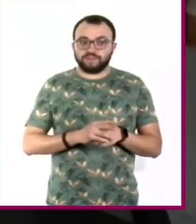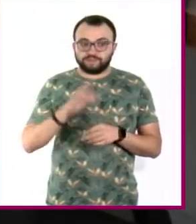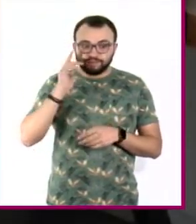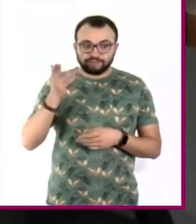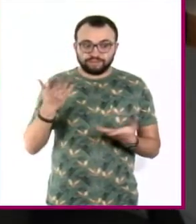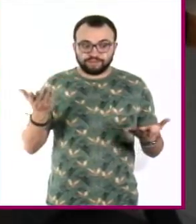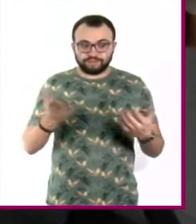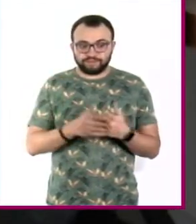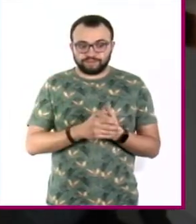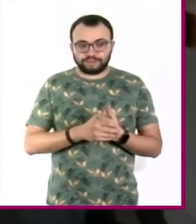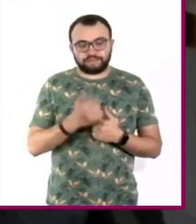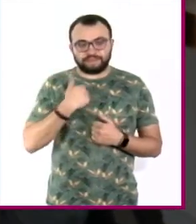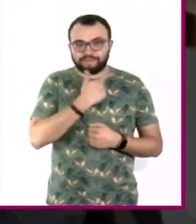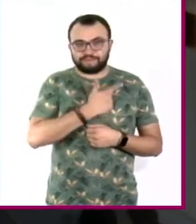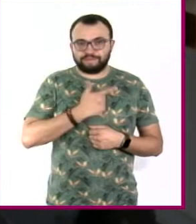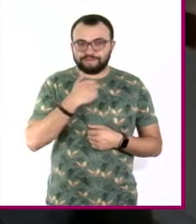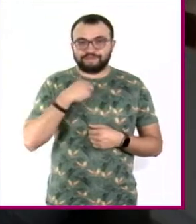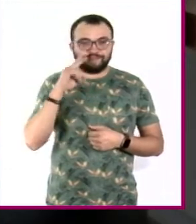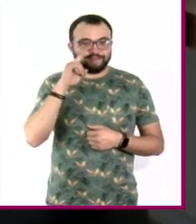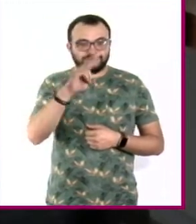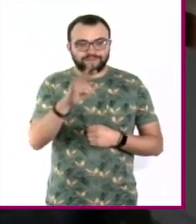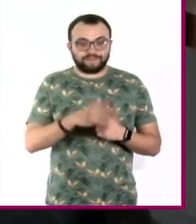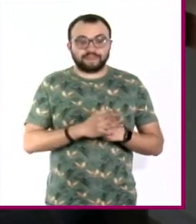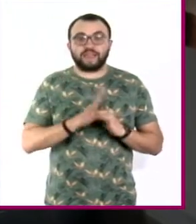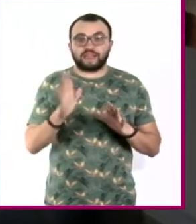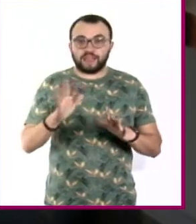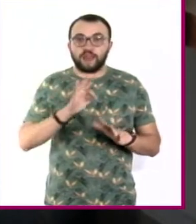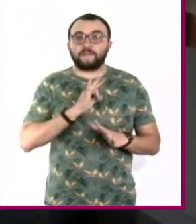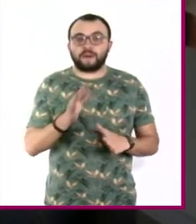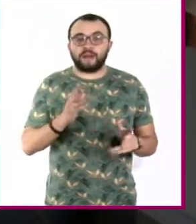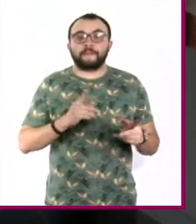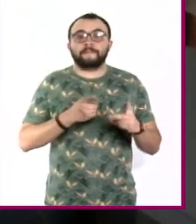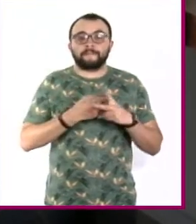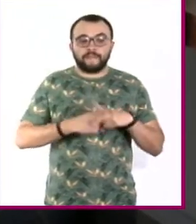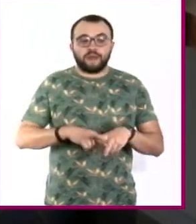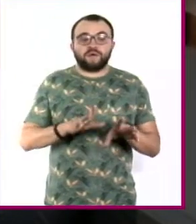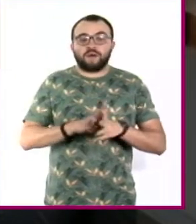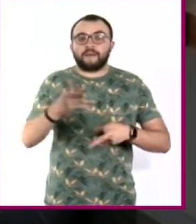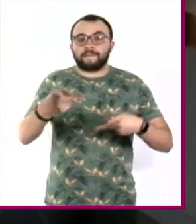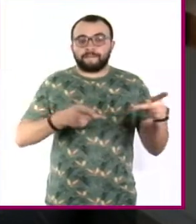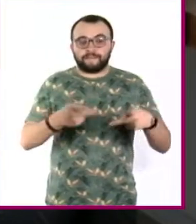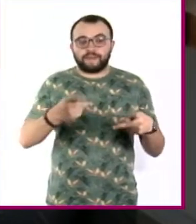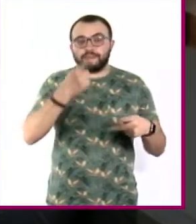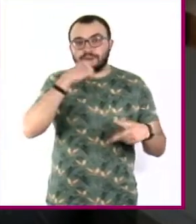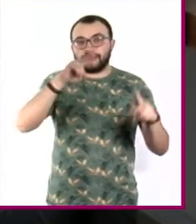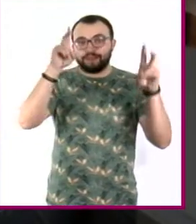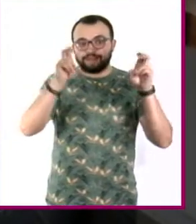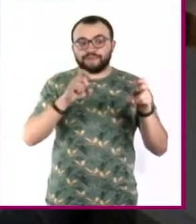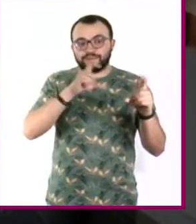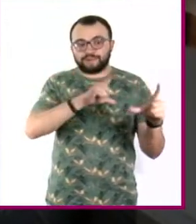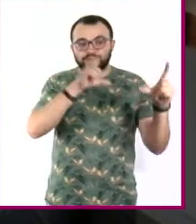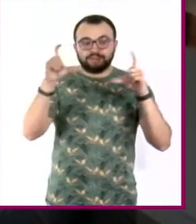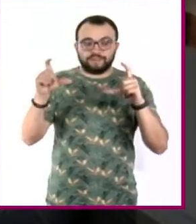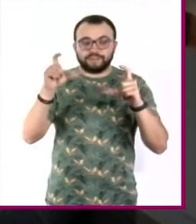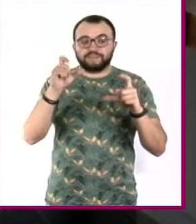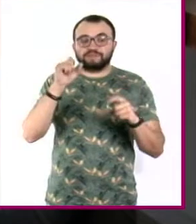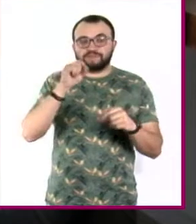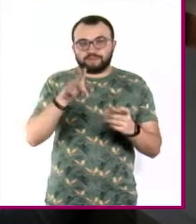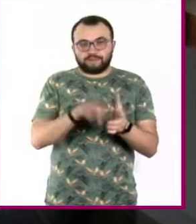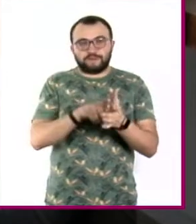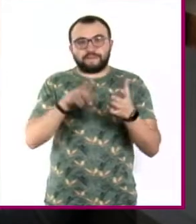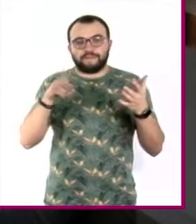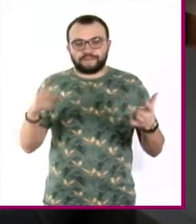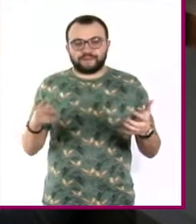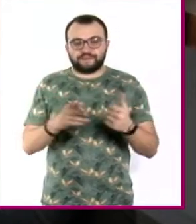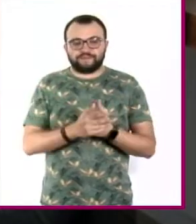chicos? Ay, me da mucho gusto verlos. Ya podemos planear nuestro tema del reportaje para esta edición de nuestro periódico Nuestro Tiempo